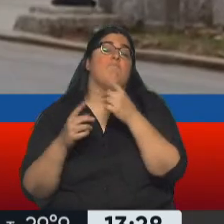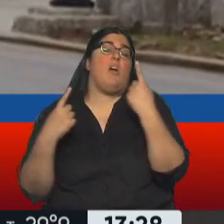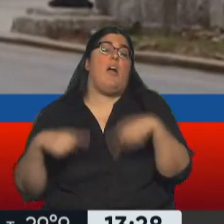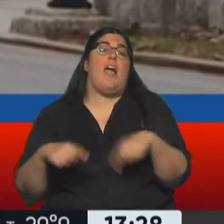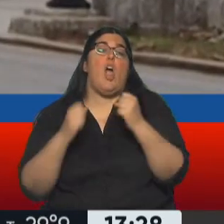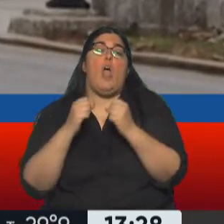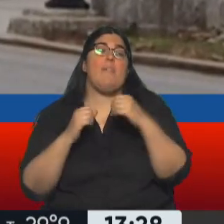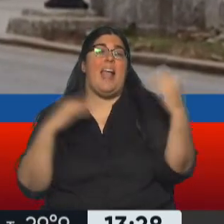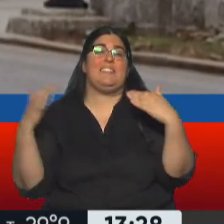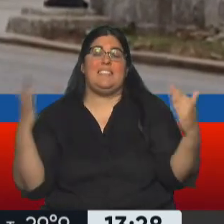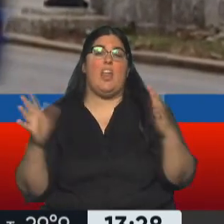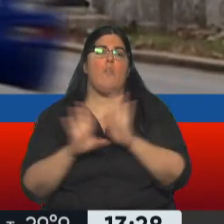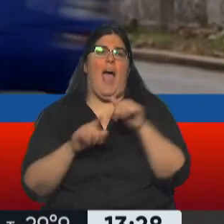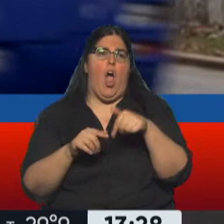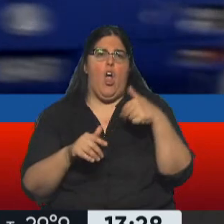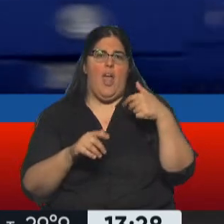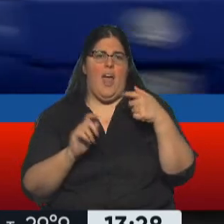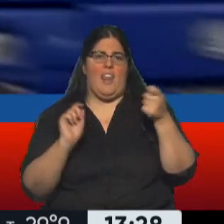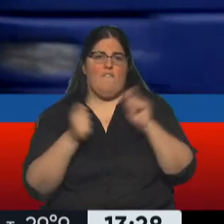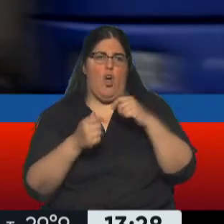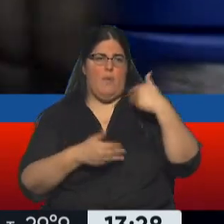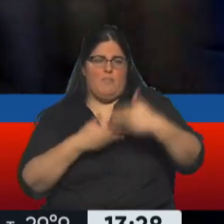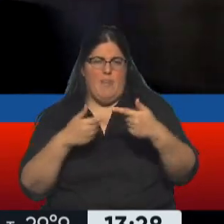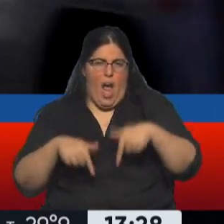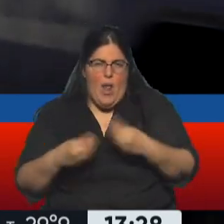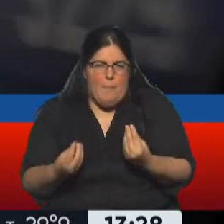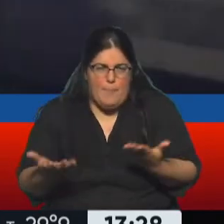afectan a la economía y por qué avanzar ahora con esa reforma. Bueno,